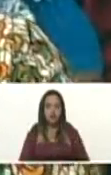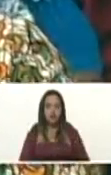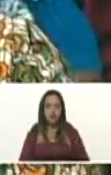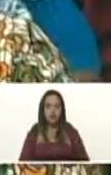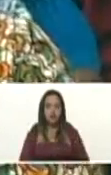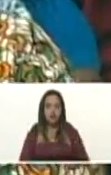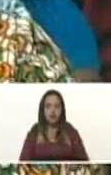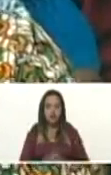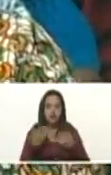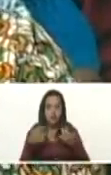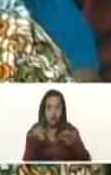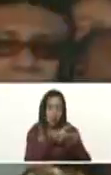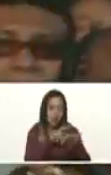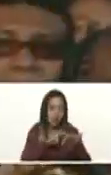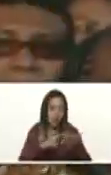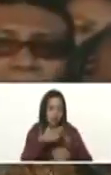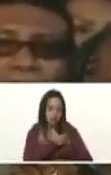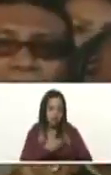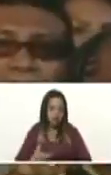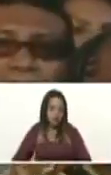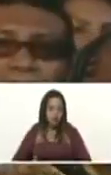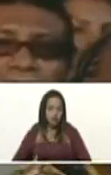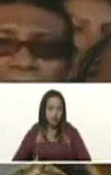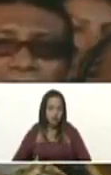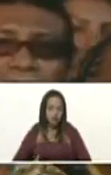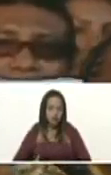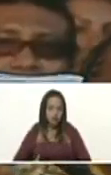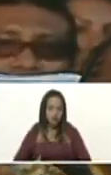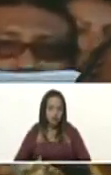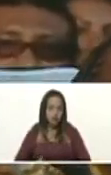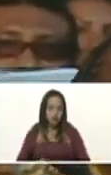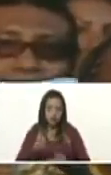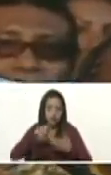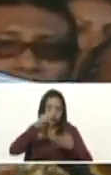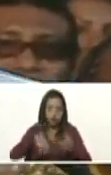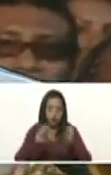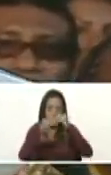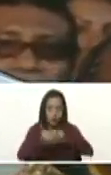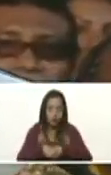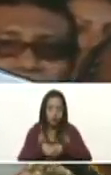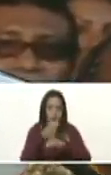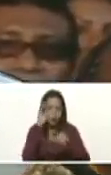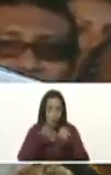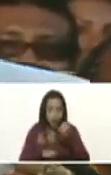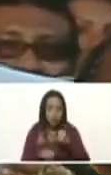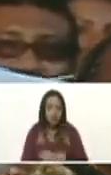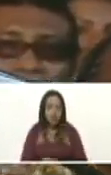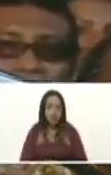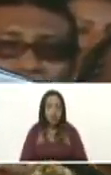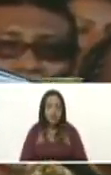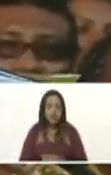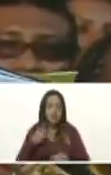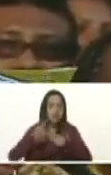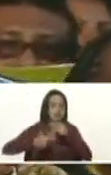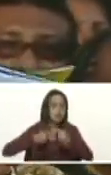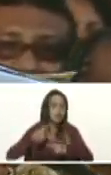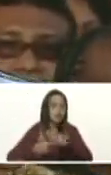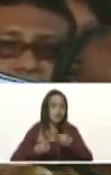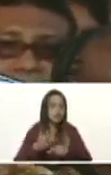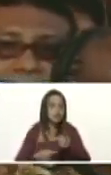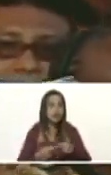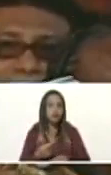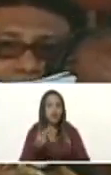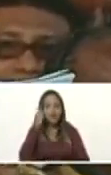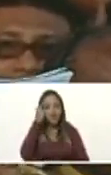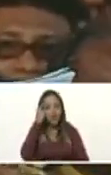Voy a leer, señor presidente, la declaración final de esta larga jornada que